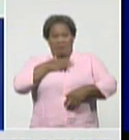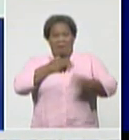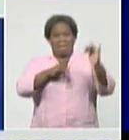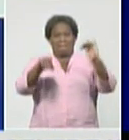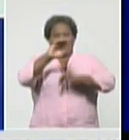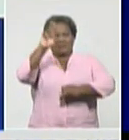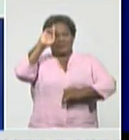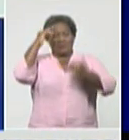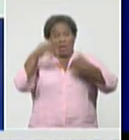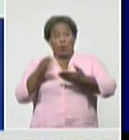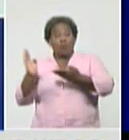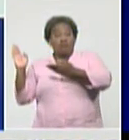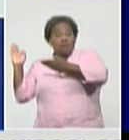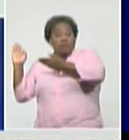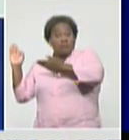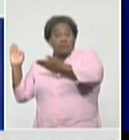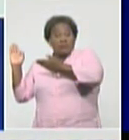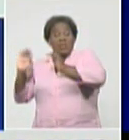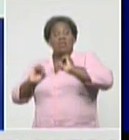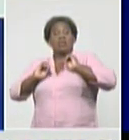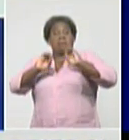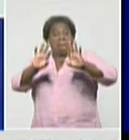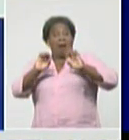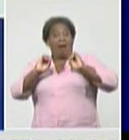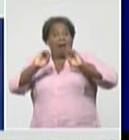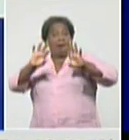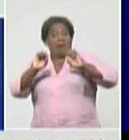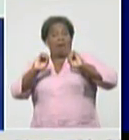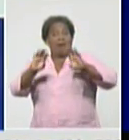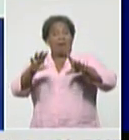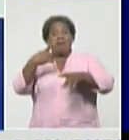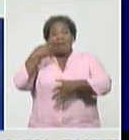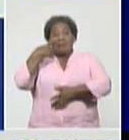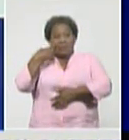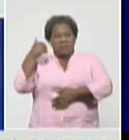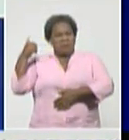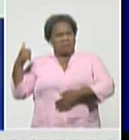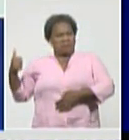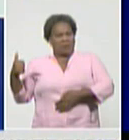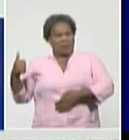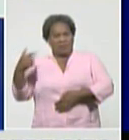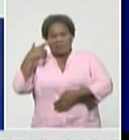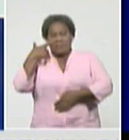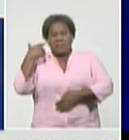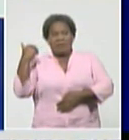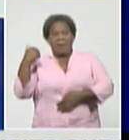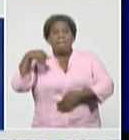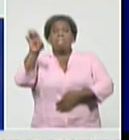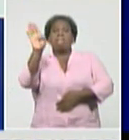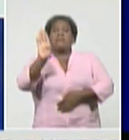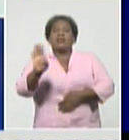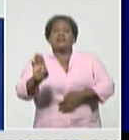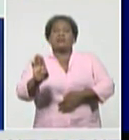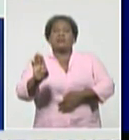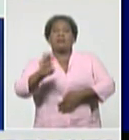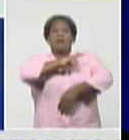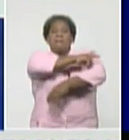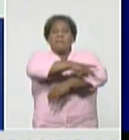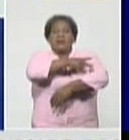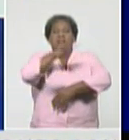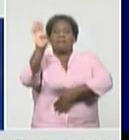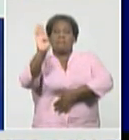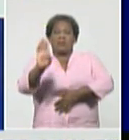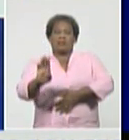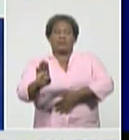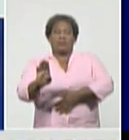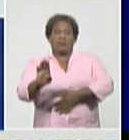imagen, que no se ve bien, pero bueno, sí se ve, sí, se refiere a Brasil, donde el titular lo que